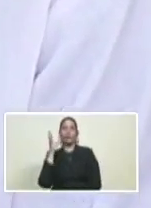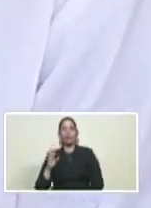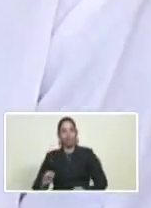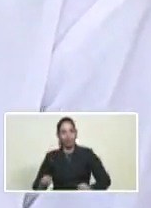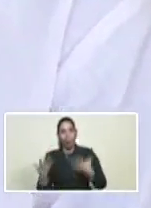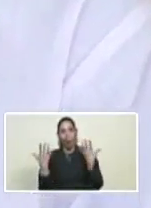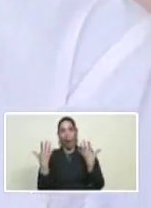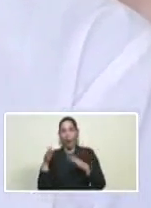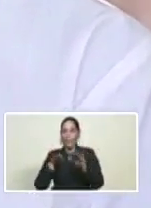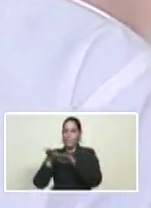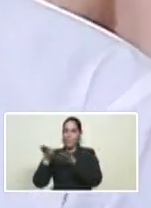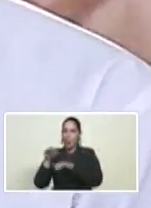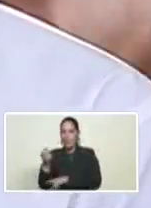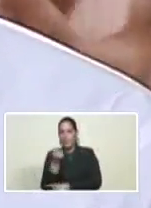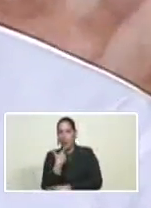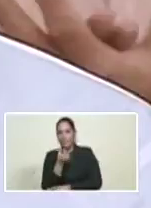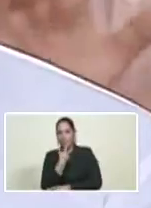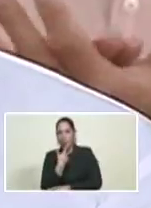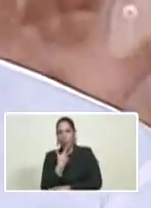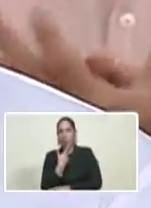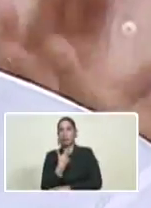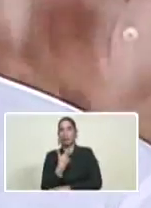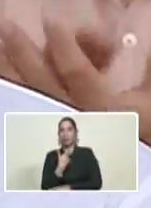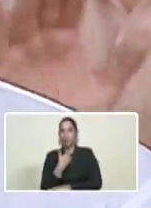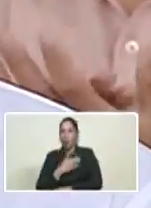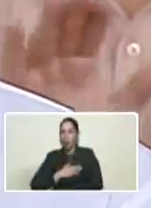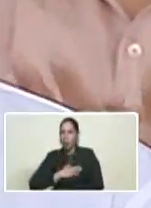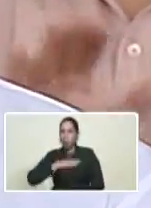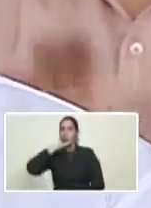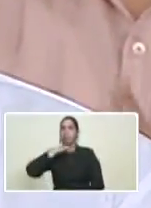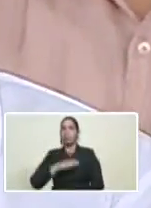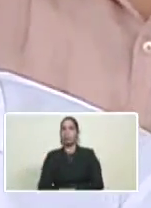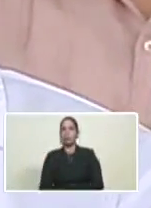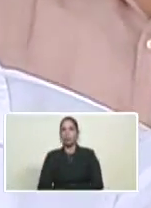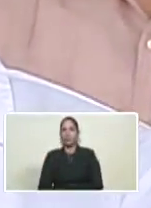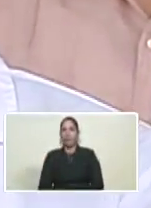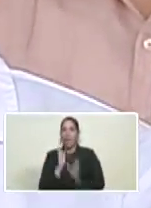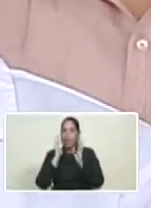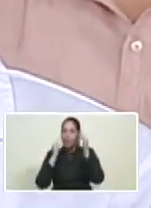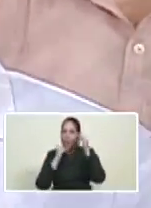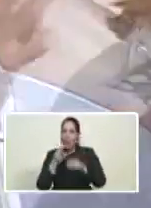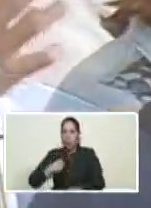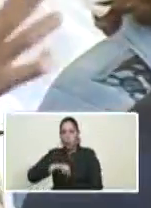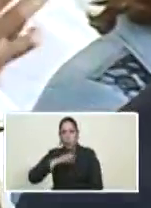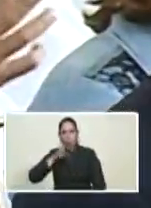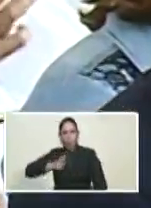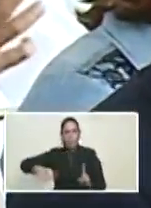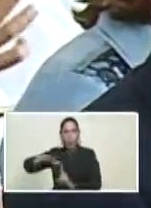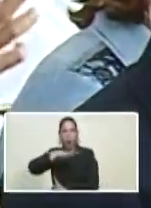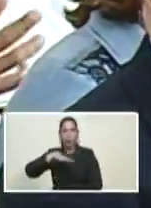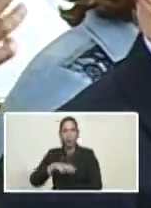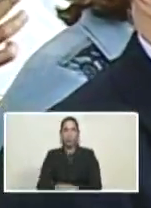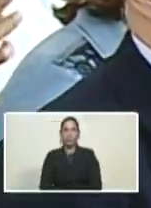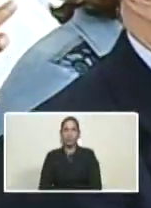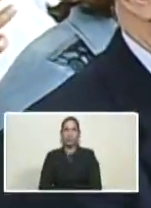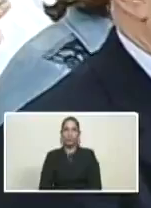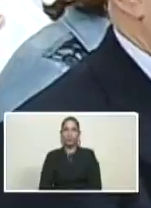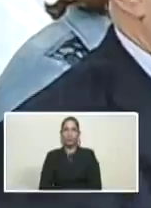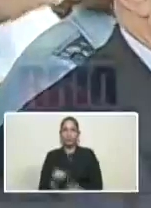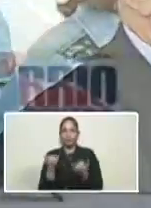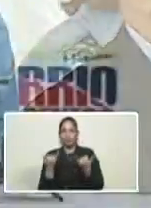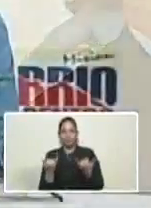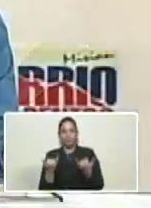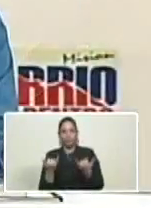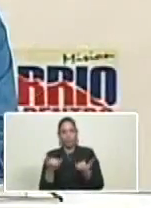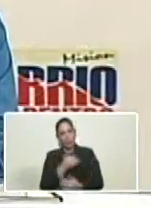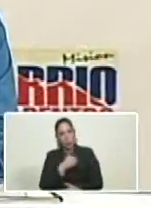importar medicamentos suficientes para atender a nuestro pueblo. Ahora yo quiero una